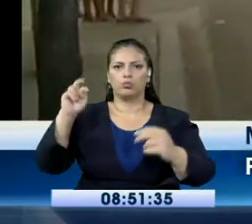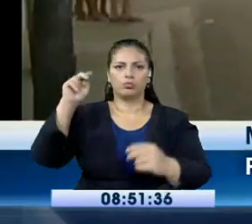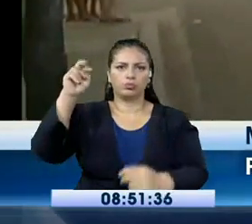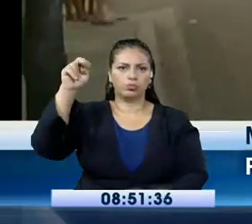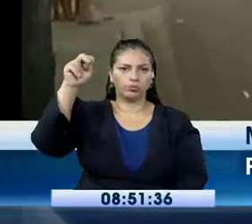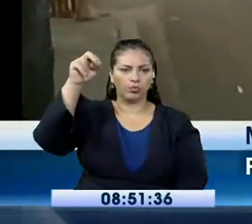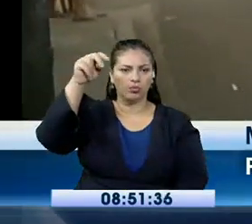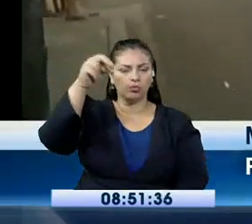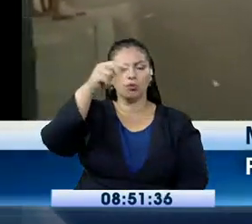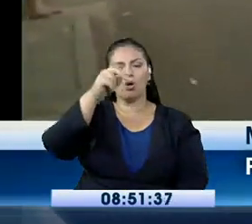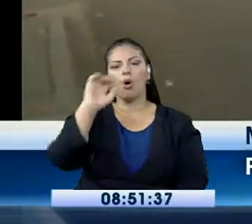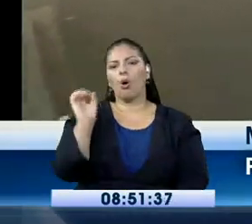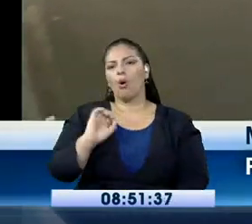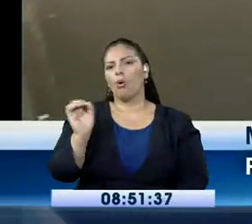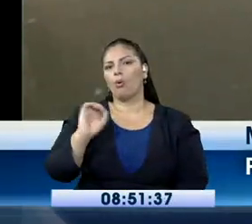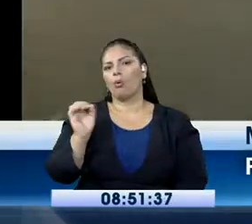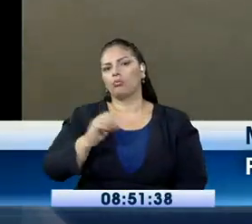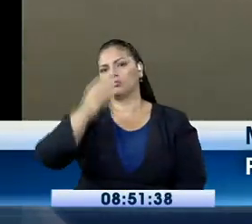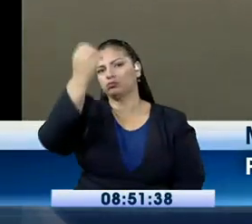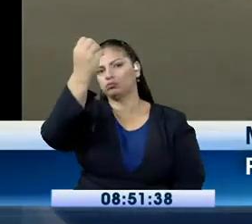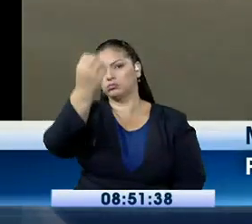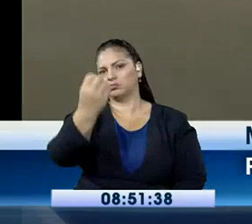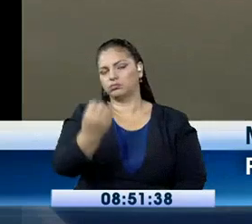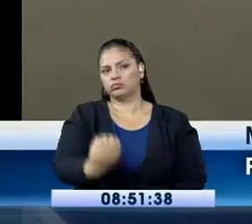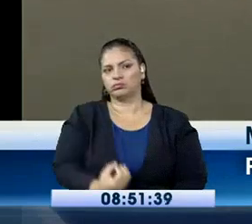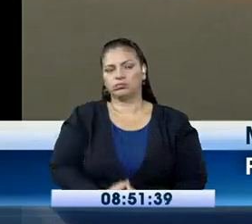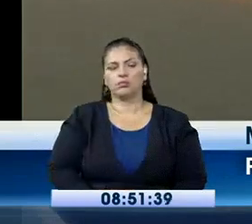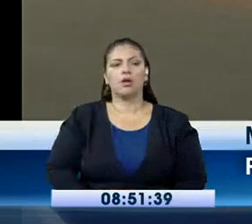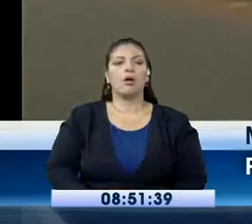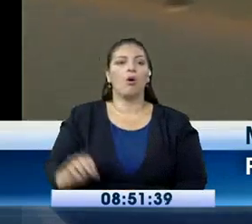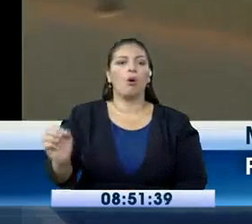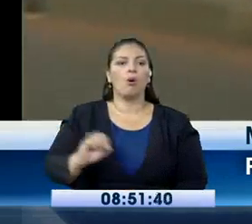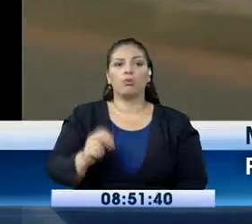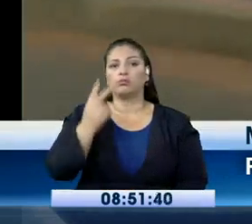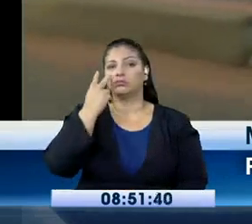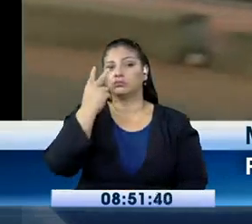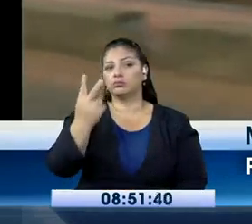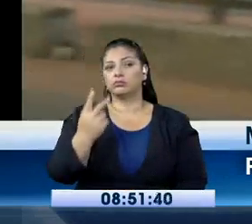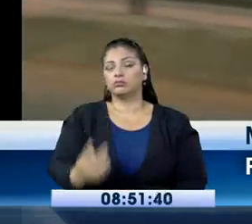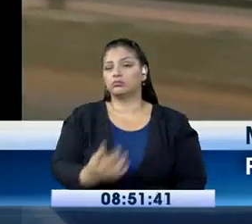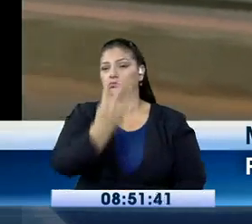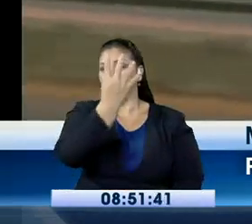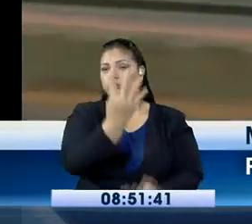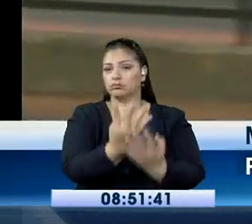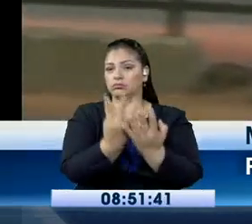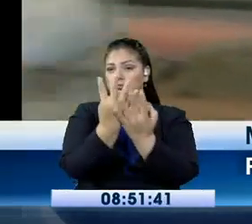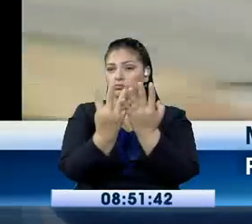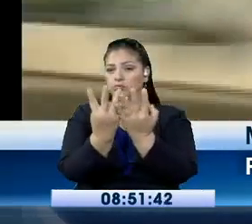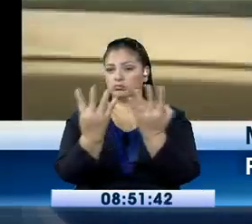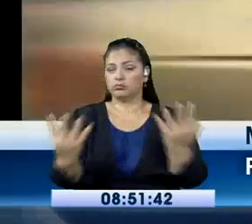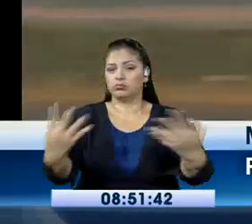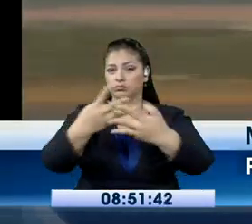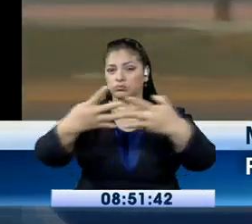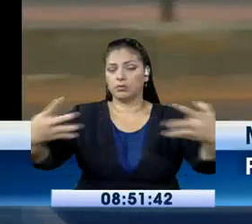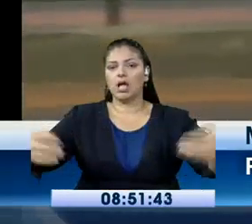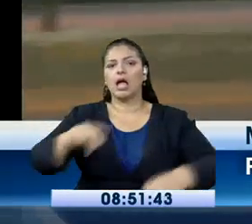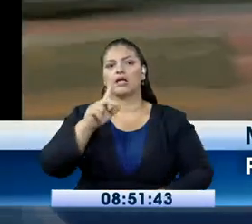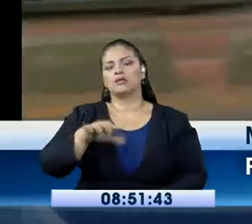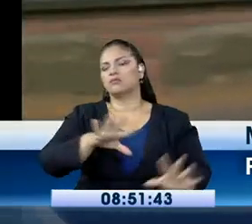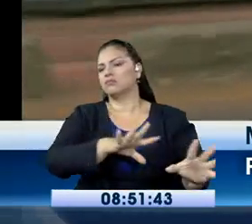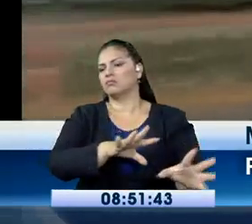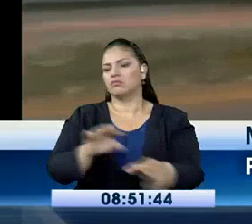semáforo y que abran un paso entre las rejas y los muros jersey para que puedan transitar las personas o, a su